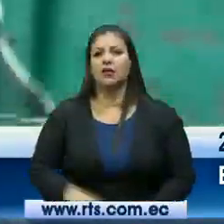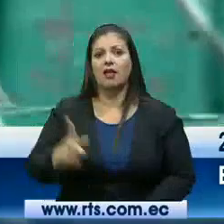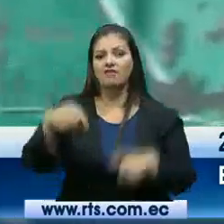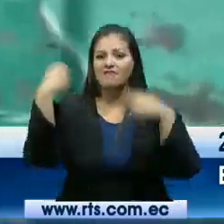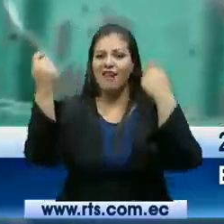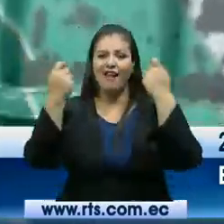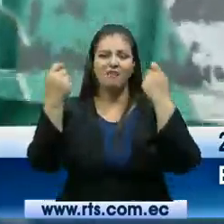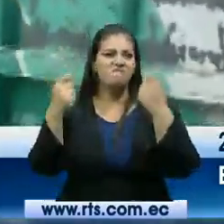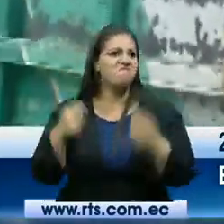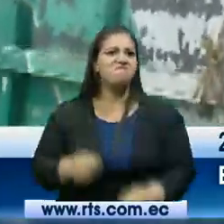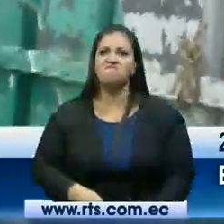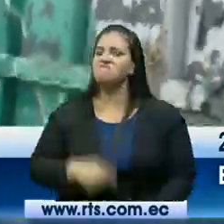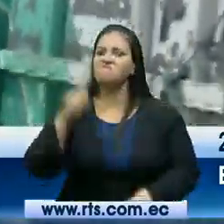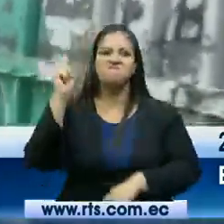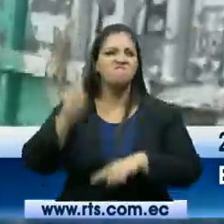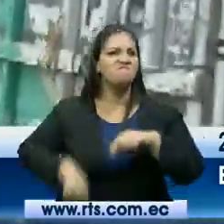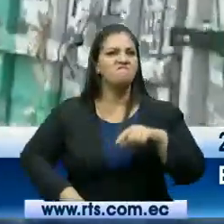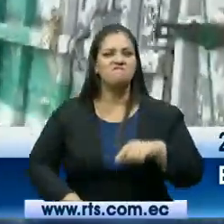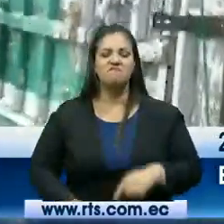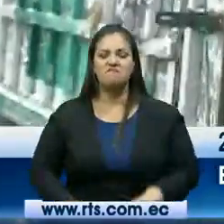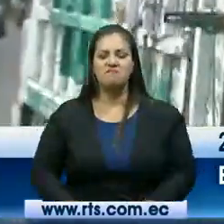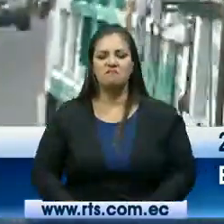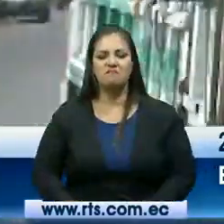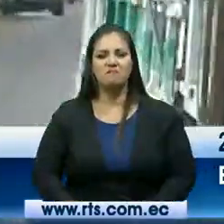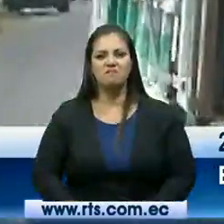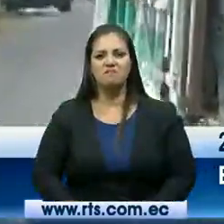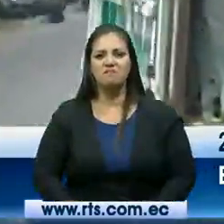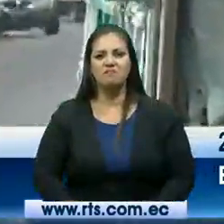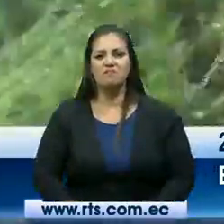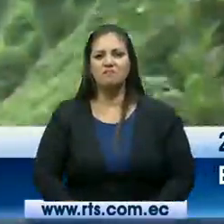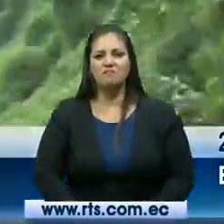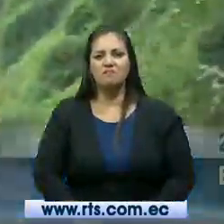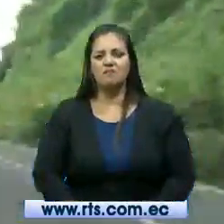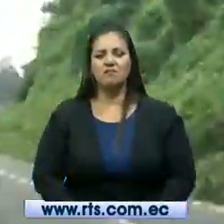Desde la provincia de Manabí informó Johnny Armendáriz.